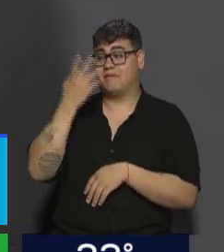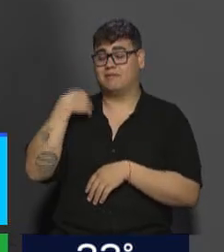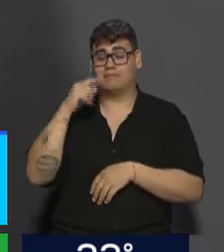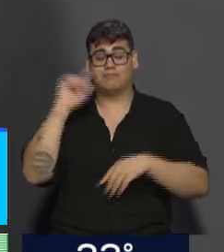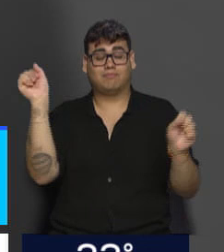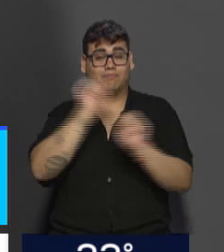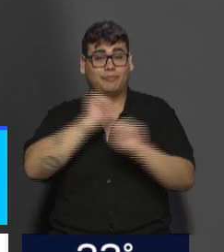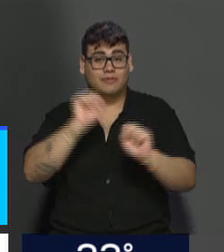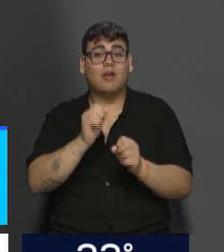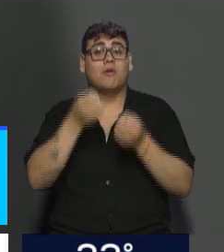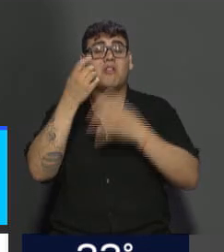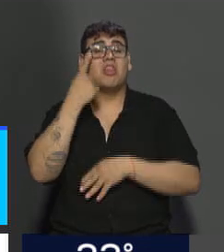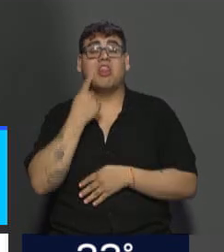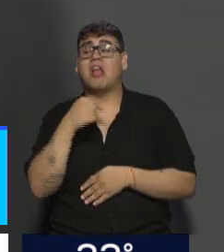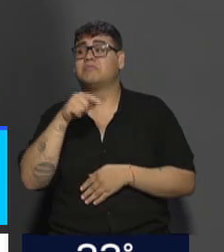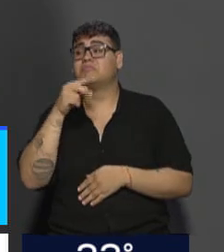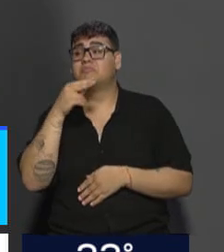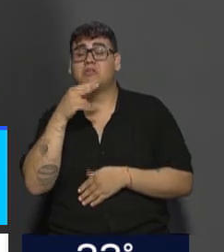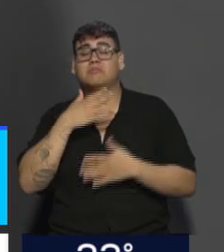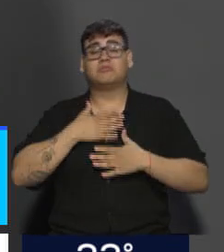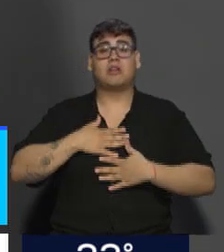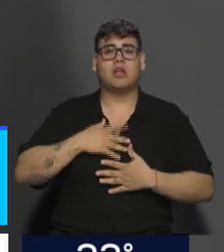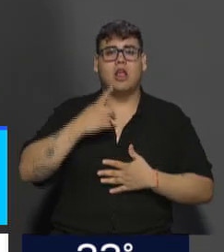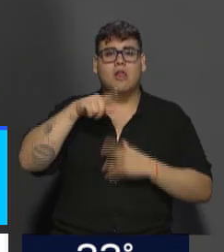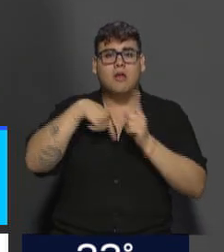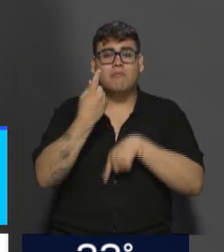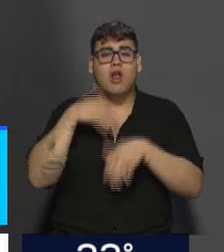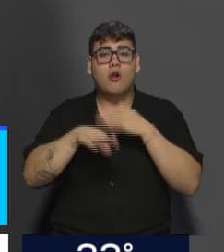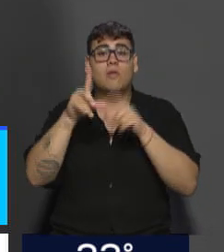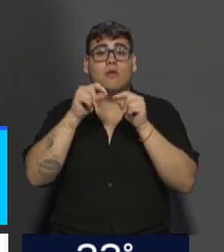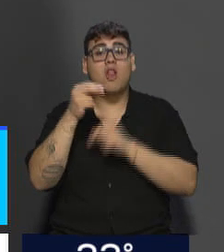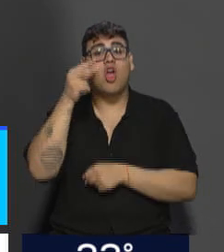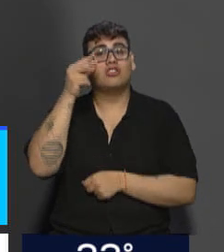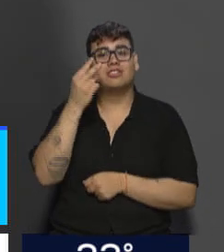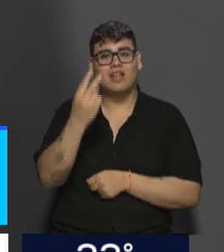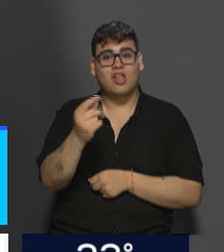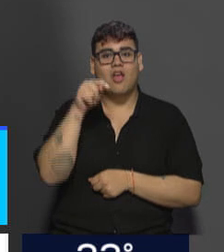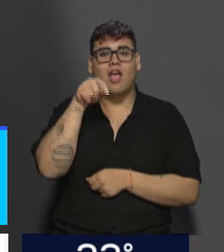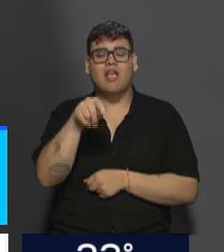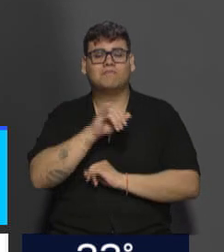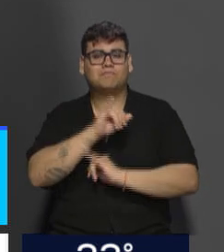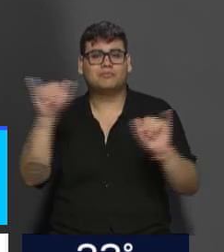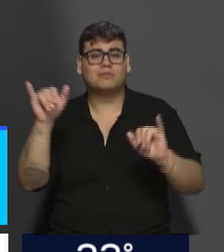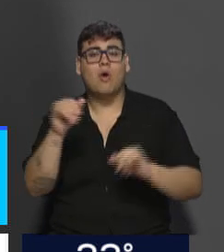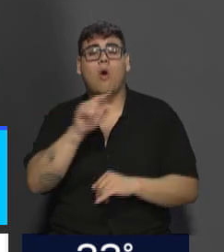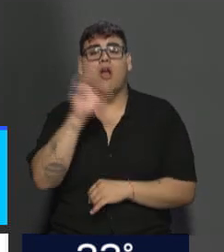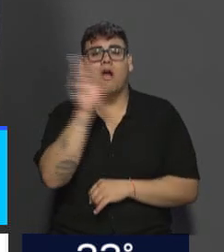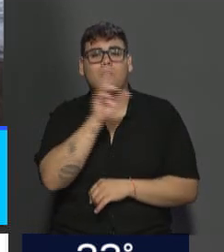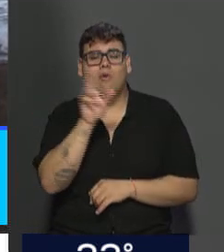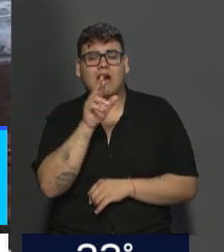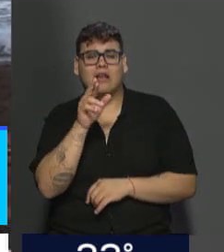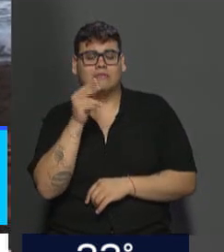feriado tranquilo y la noticia llegó desde la ruta 82 en Luján donde una mujer ya hacía malherida cerca de las